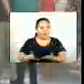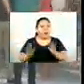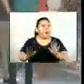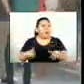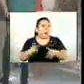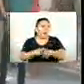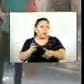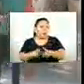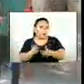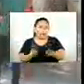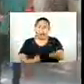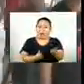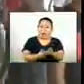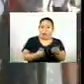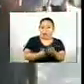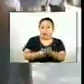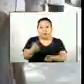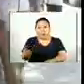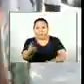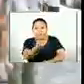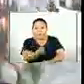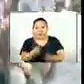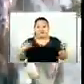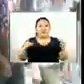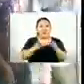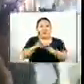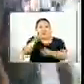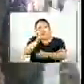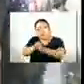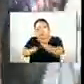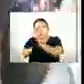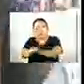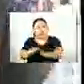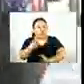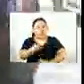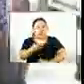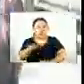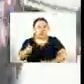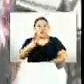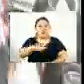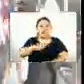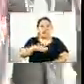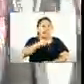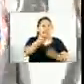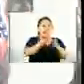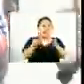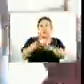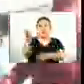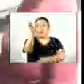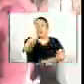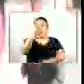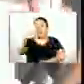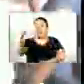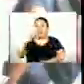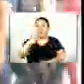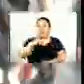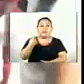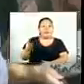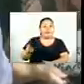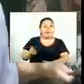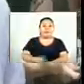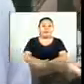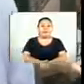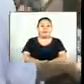eso no dudó en ofrecer sus conocimientos a quienes como él migraron con lo poco que les quedaba desde países sumidos en crisis económicas y